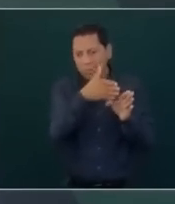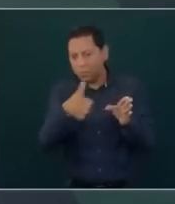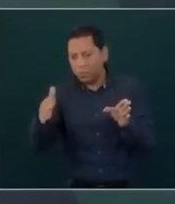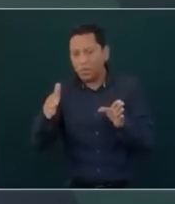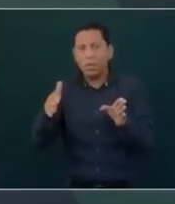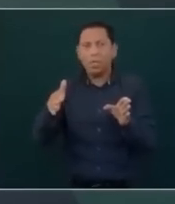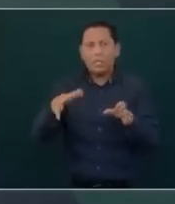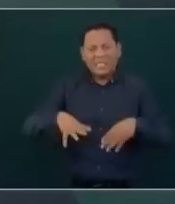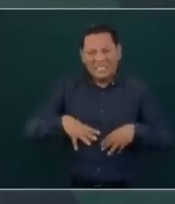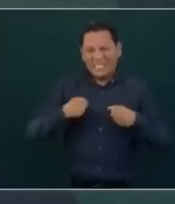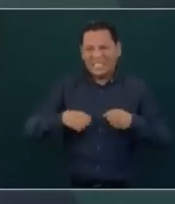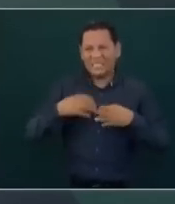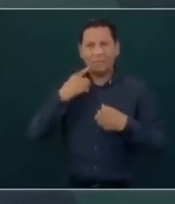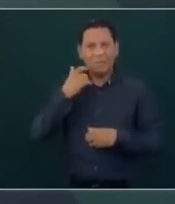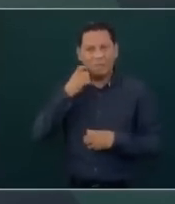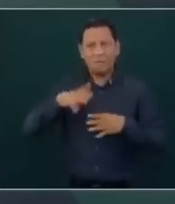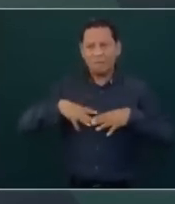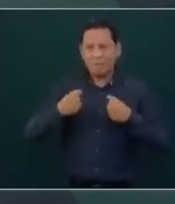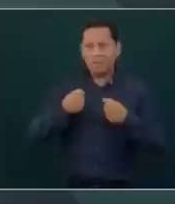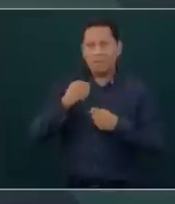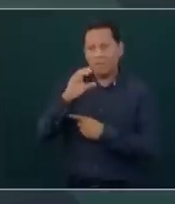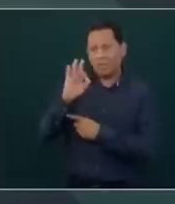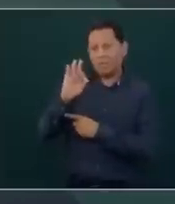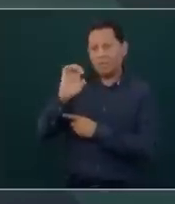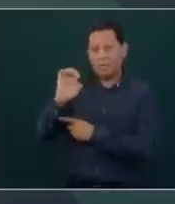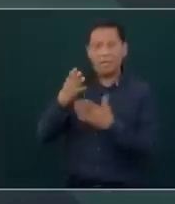Electricidad. Si no,